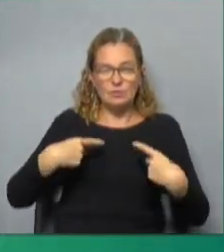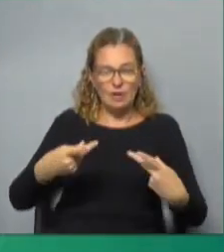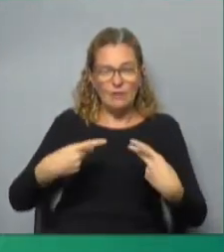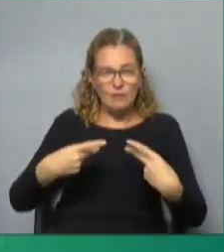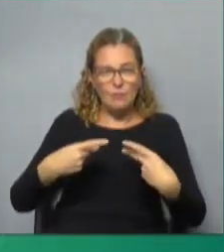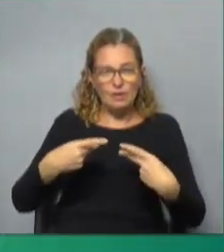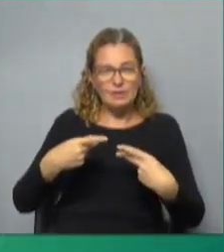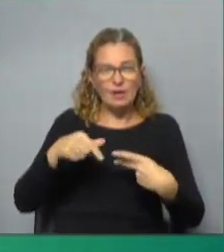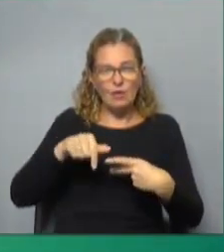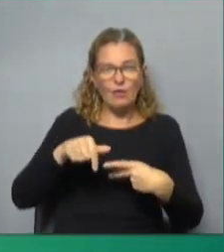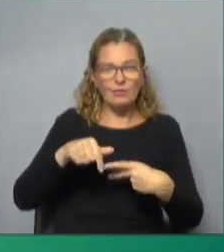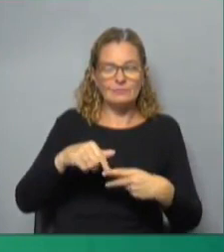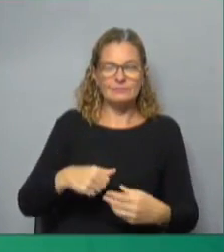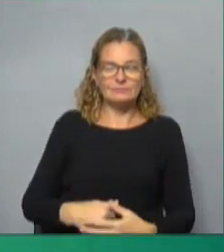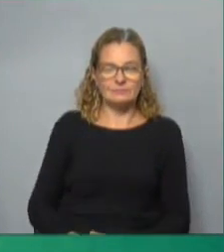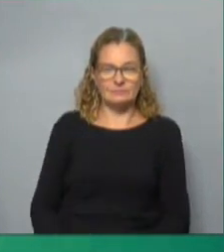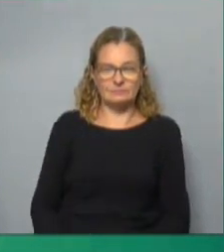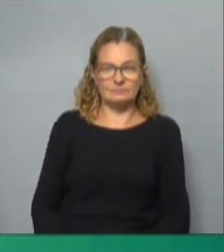adelante diego